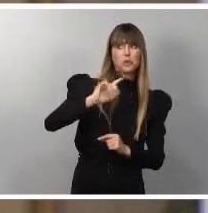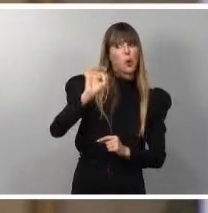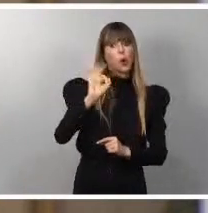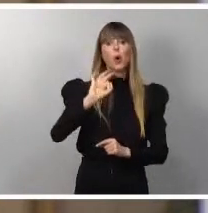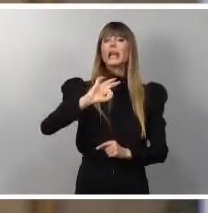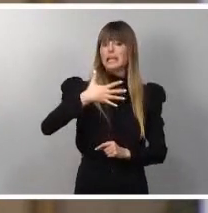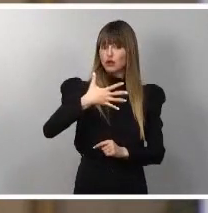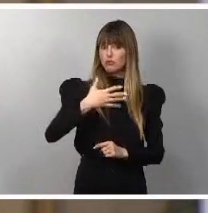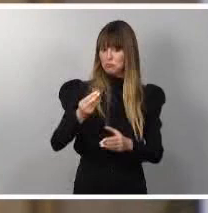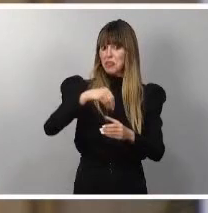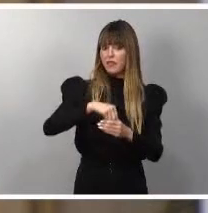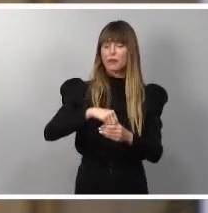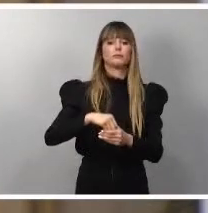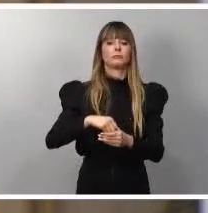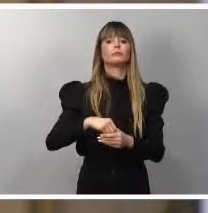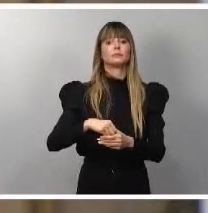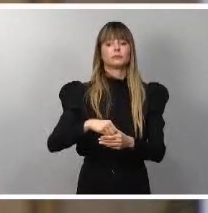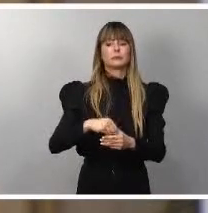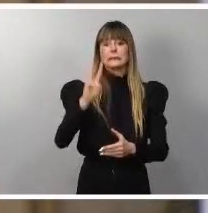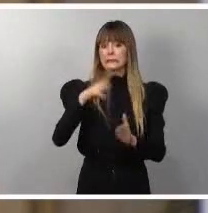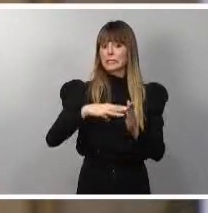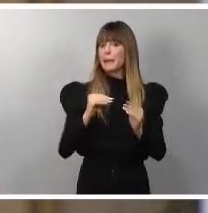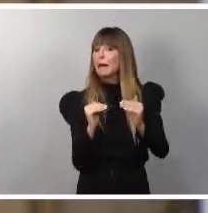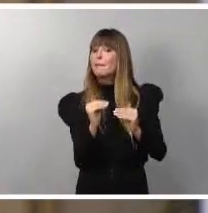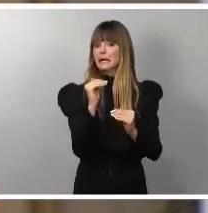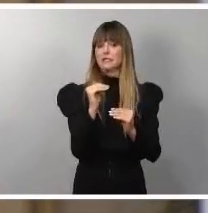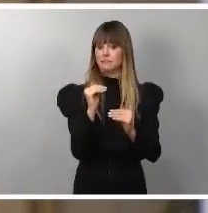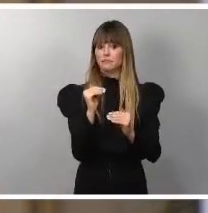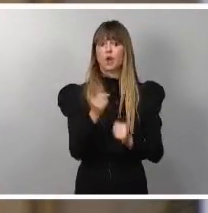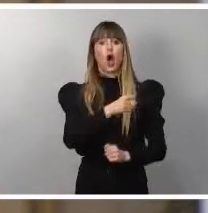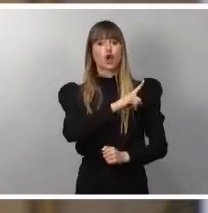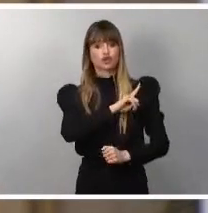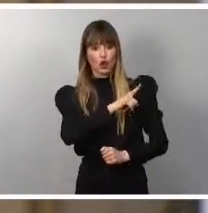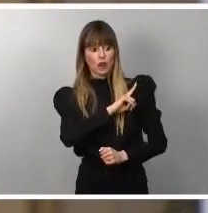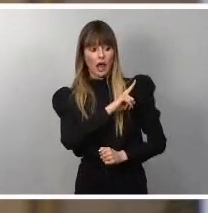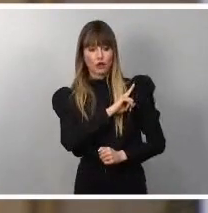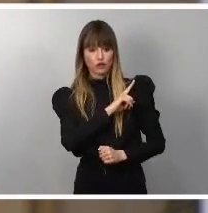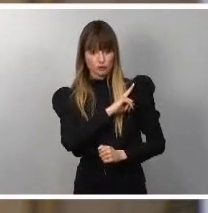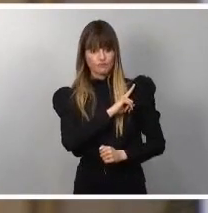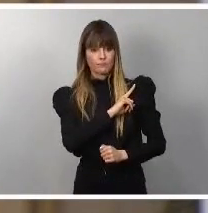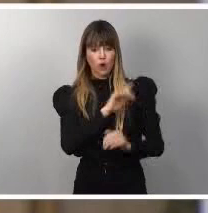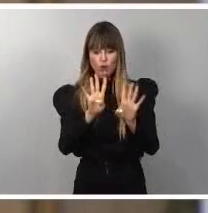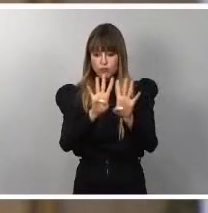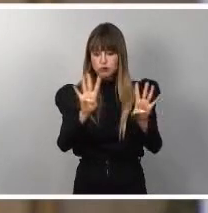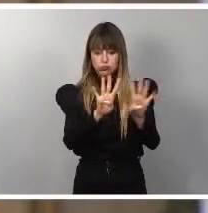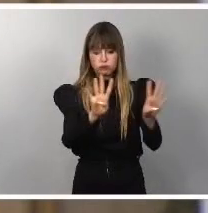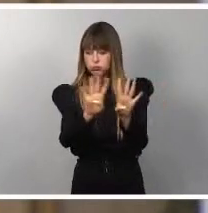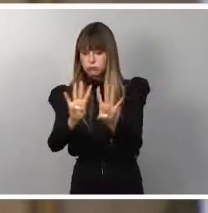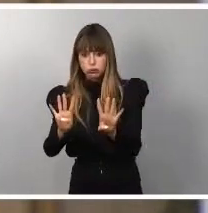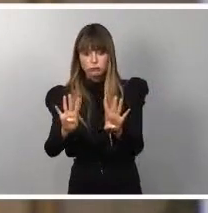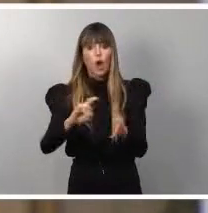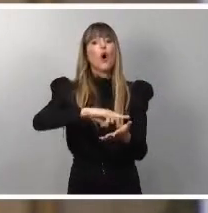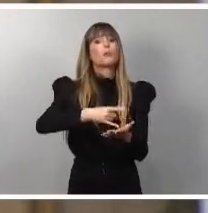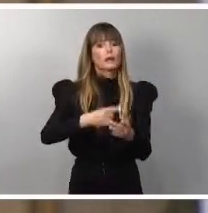OTAN. Por tanto, tenemos más de 3.000 soldados desplegados en distintas